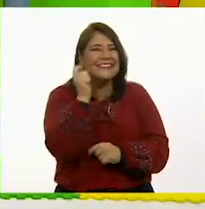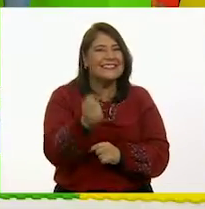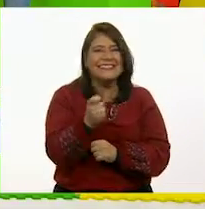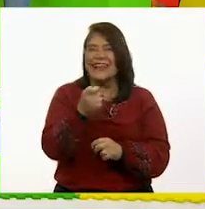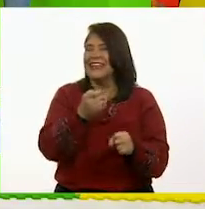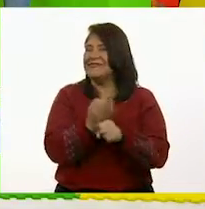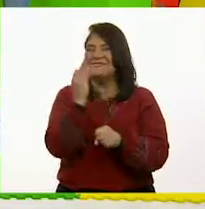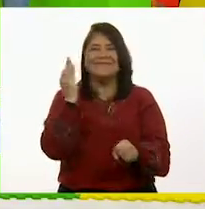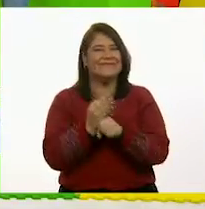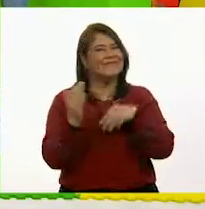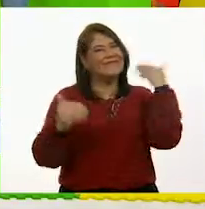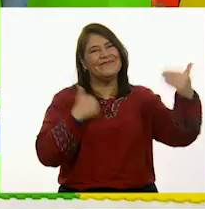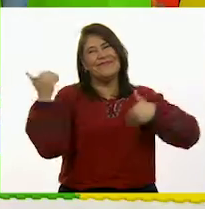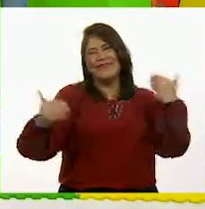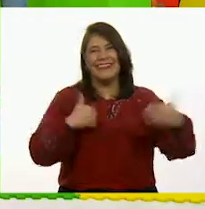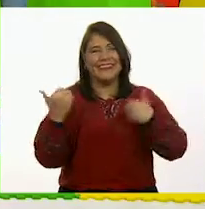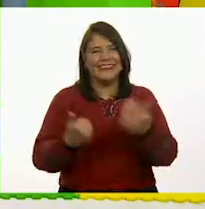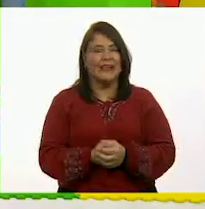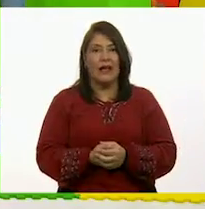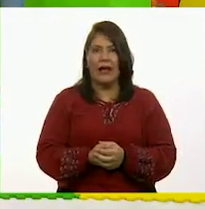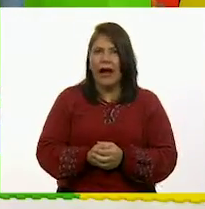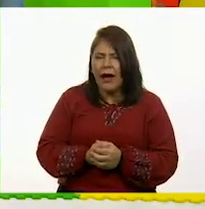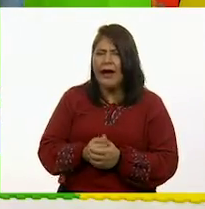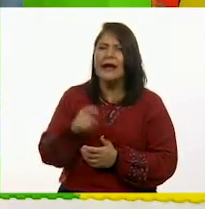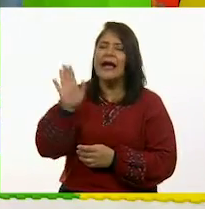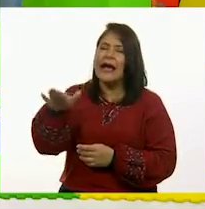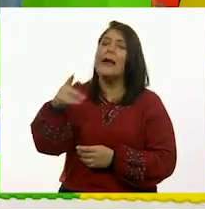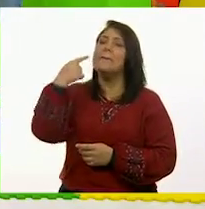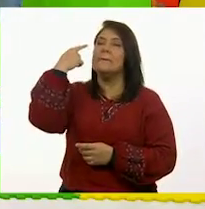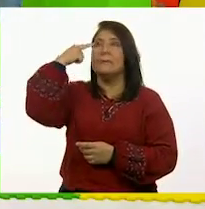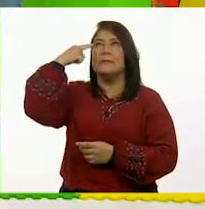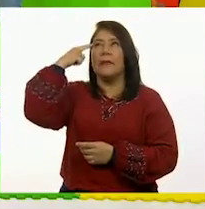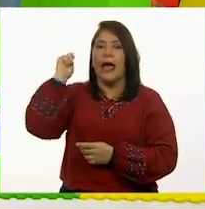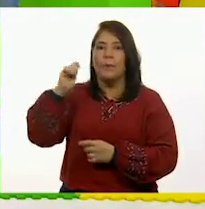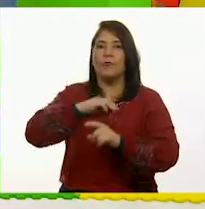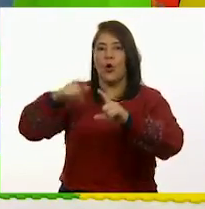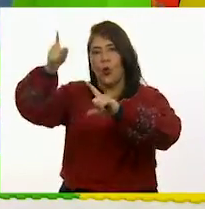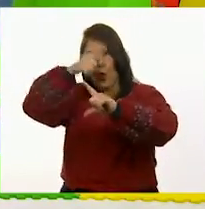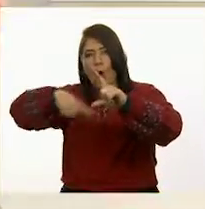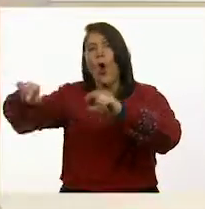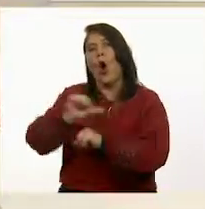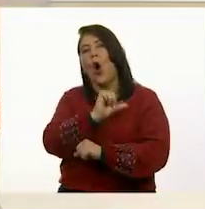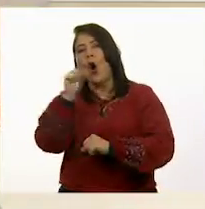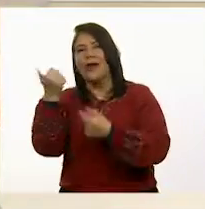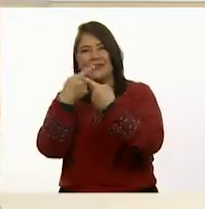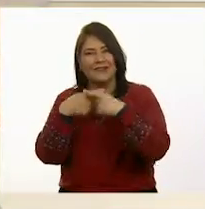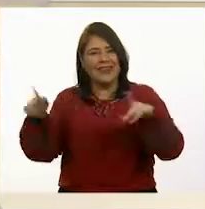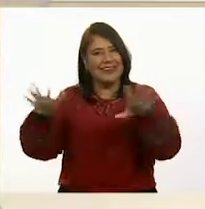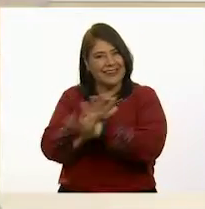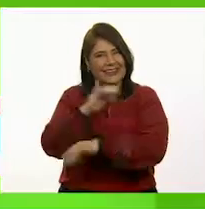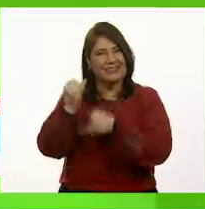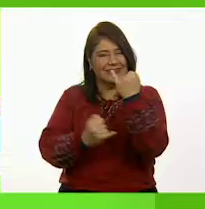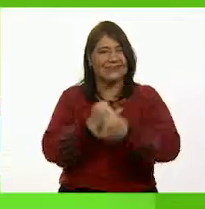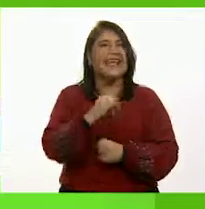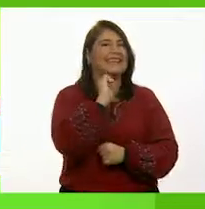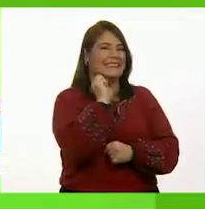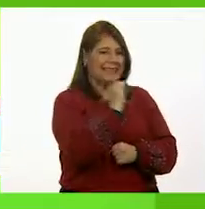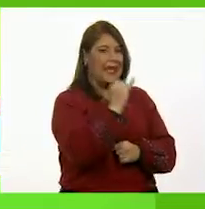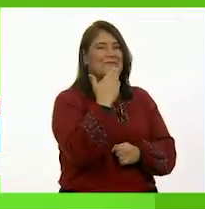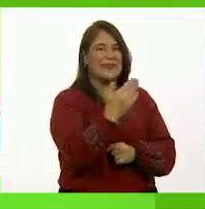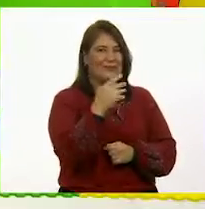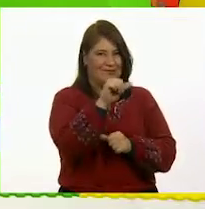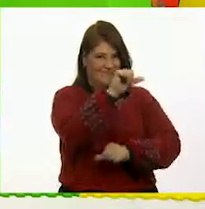¡Qué divertido! Sohar, ¿qué te parece si usamos la ruleta para un juego más? ¡Sí! ¡Tu